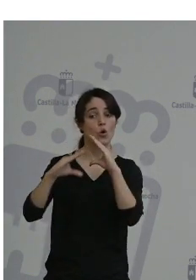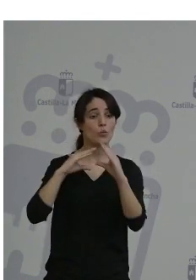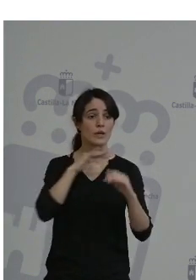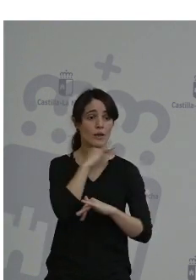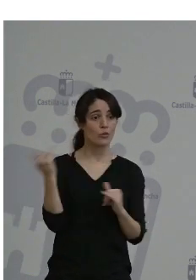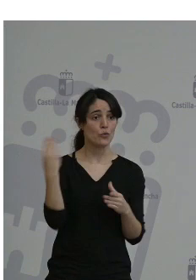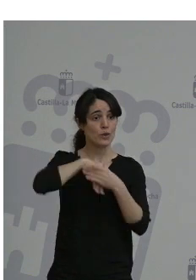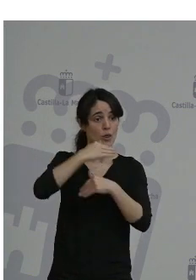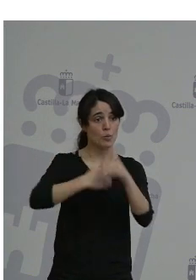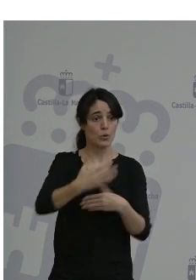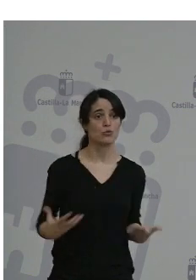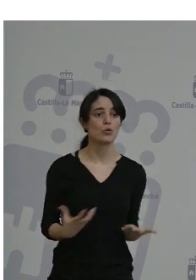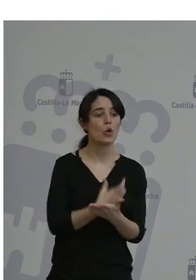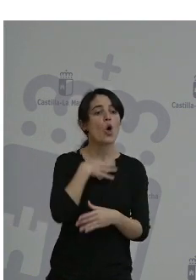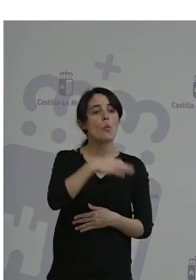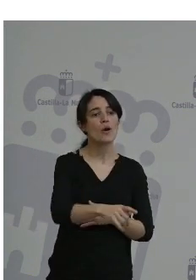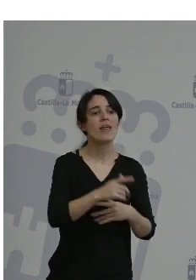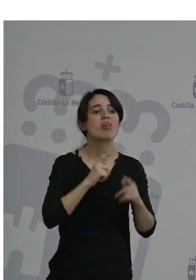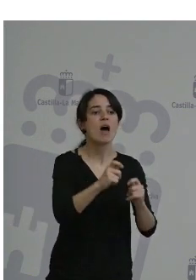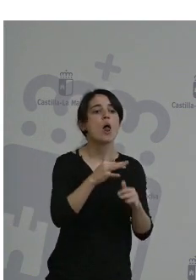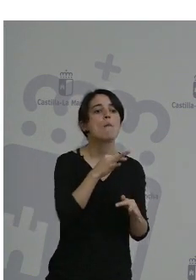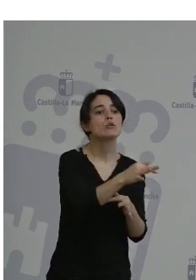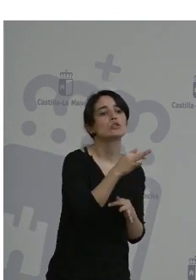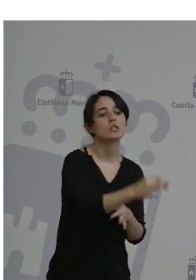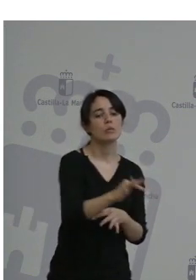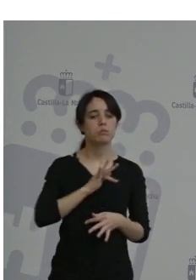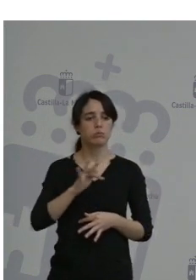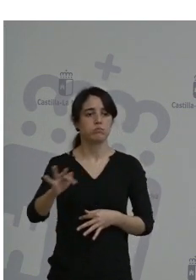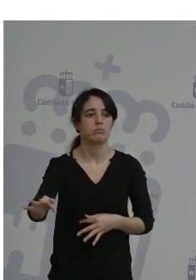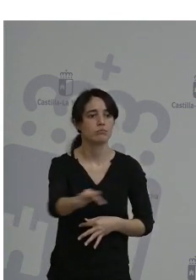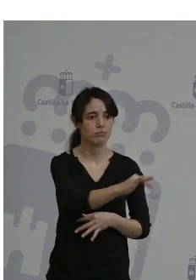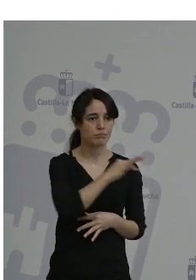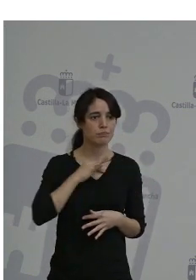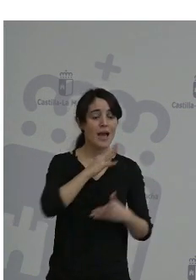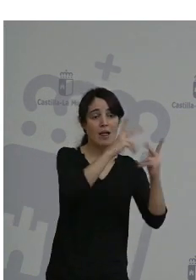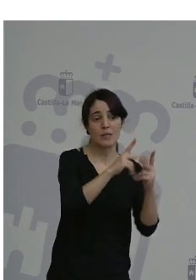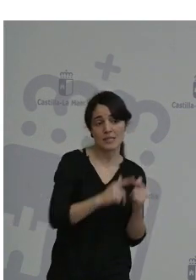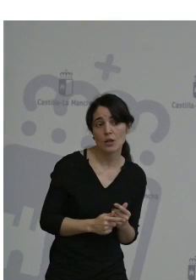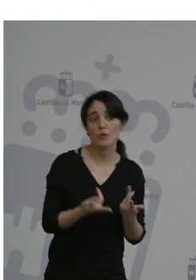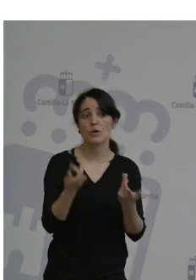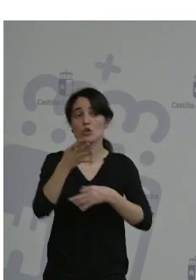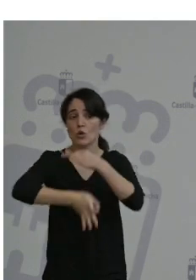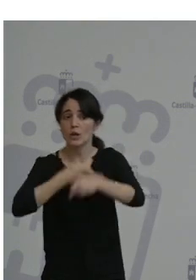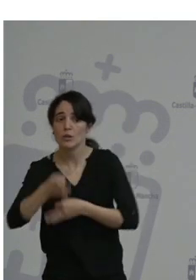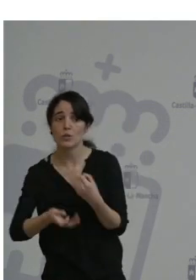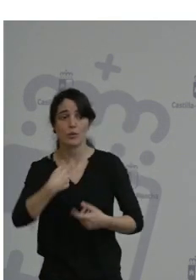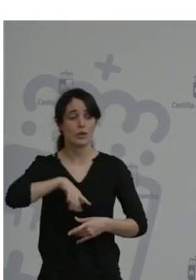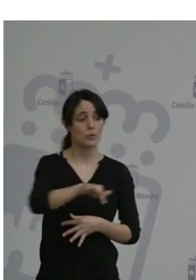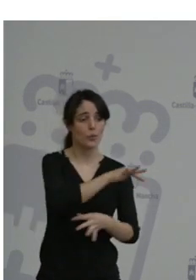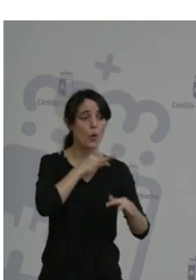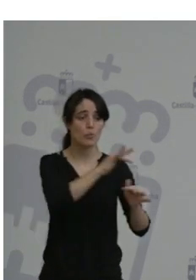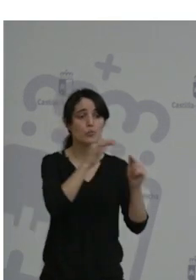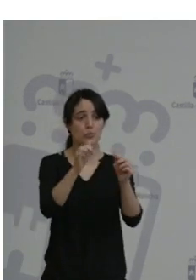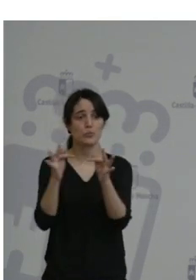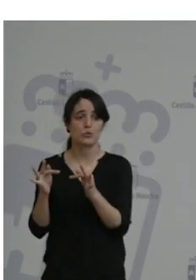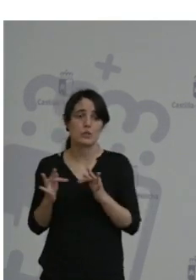beneficiar mutuamente tanto a las Administraciones como a las organizaciones del tercer sector con el fin de dar una mejor respuesta a las